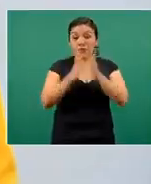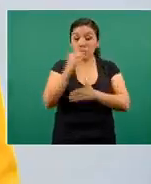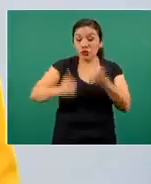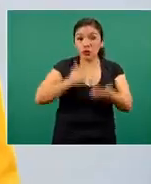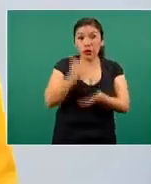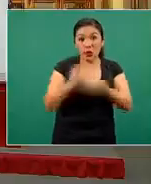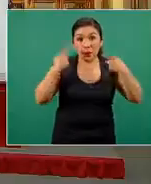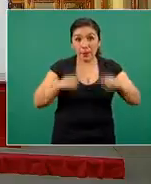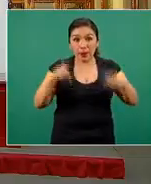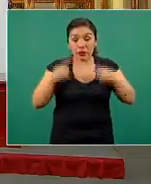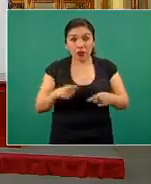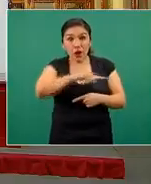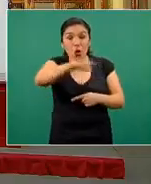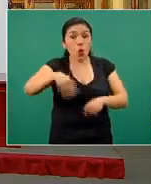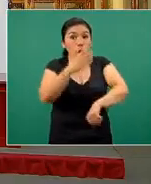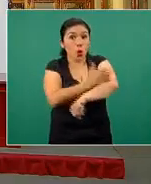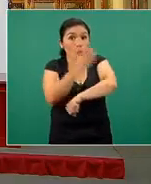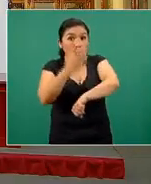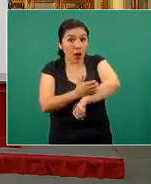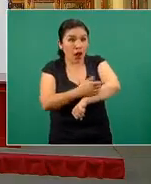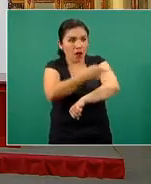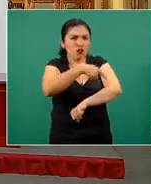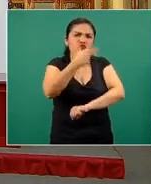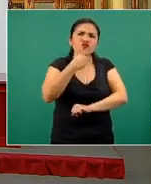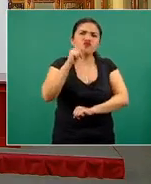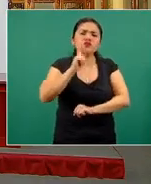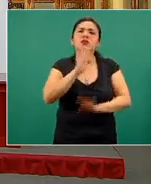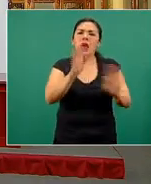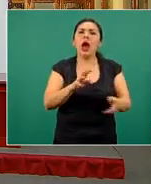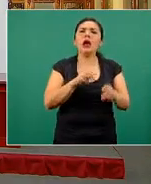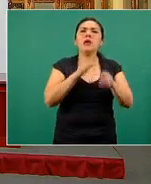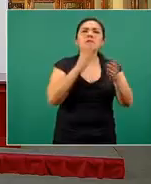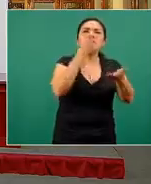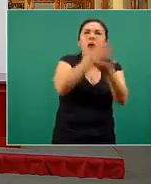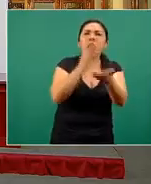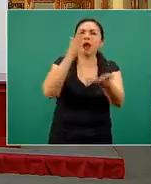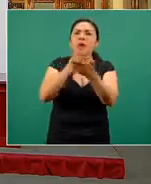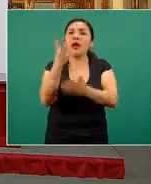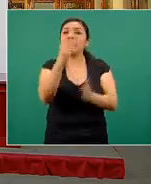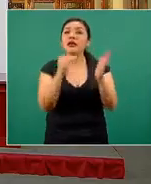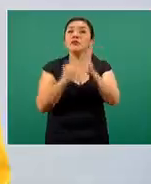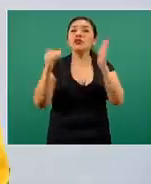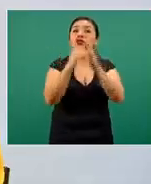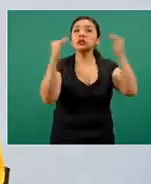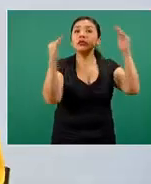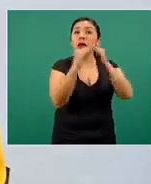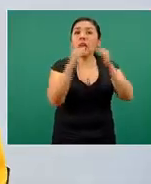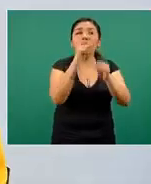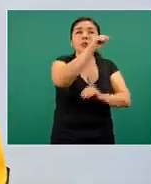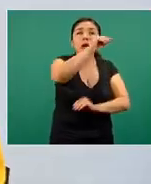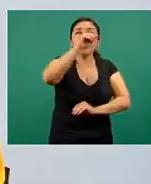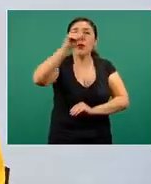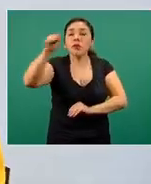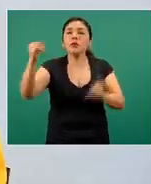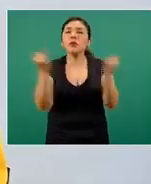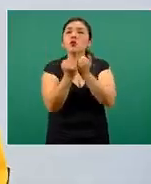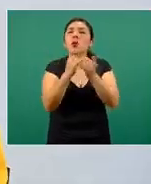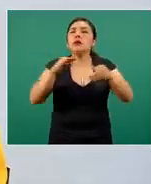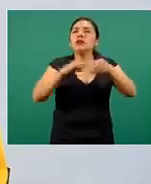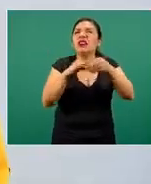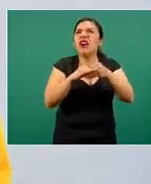ciudadana, donde los compañeros de participación ciudadana han recorrido ya 3 millones de domicilios y cerca de kioscos